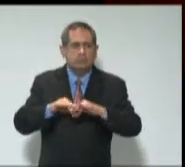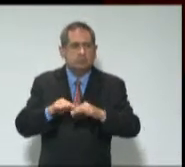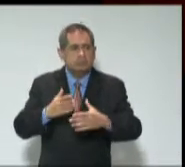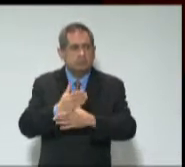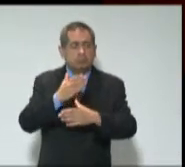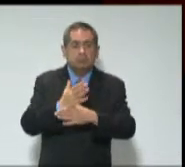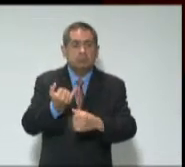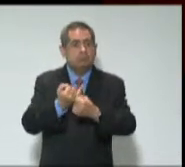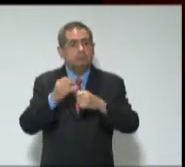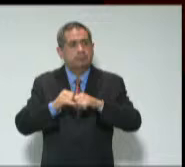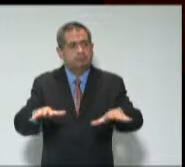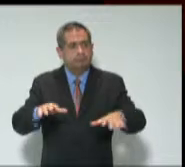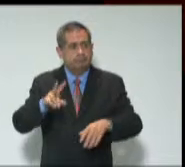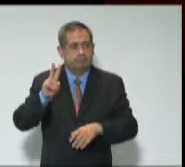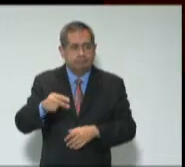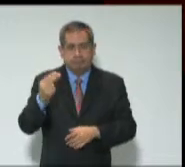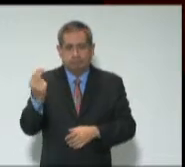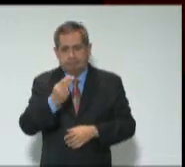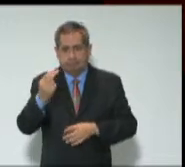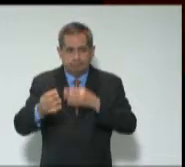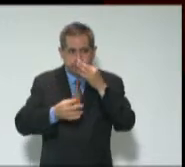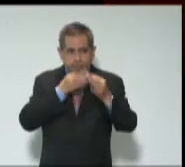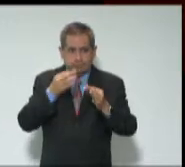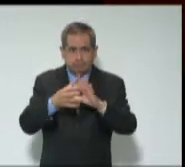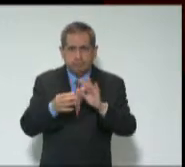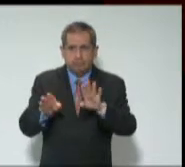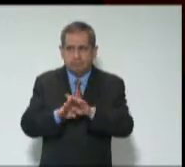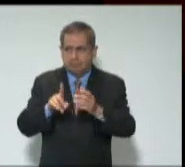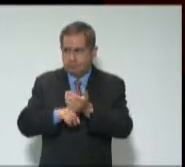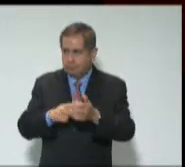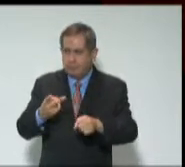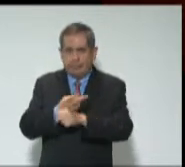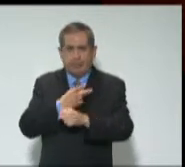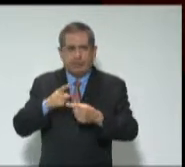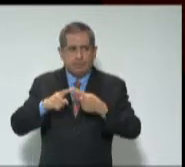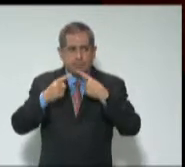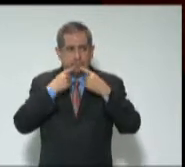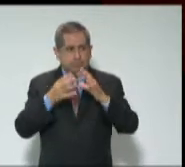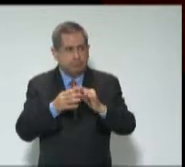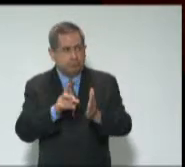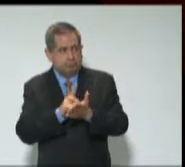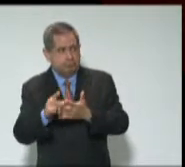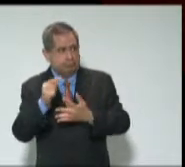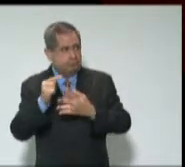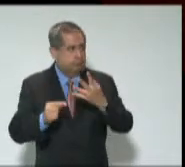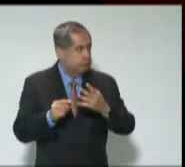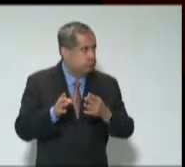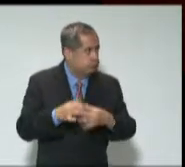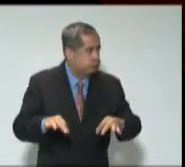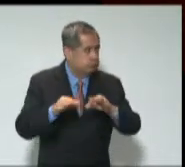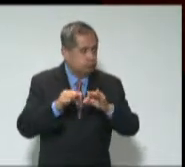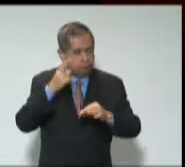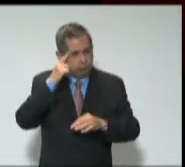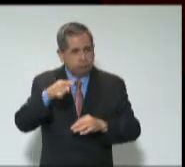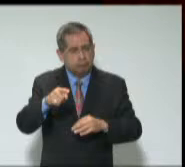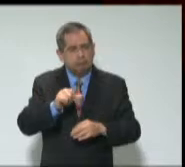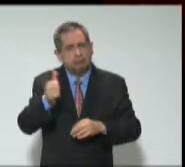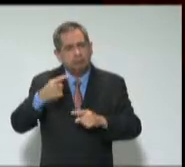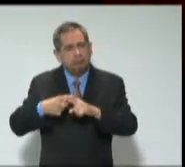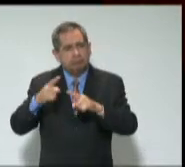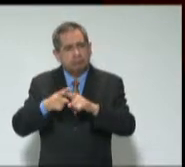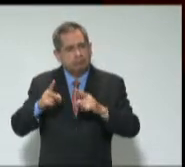información que se distingue en su doble carácter como derecho en sí mismo y como medio instrumento para el ejercicio de otros